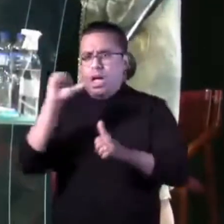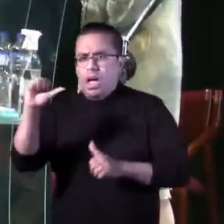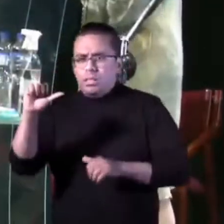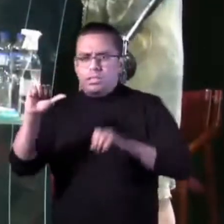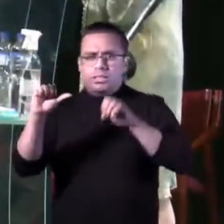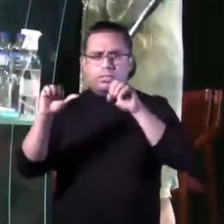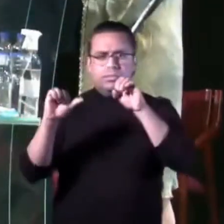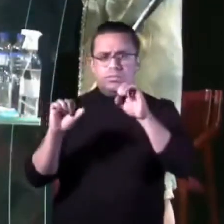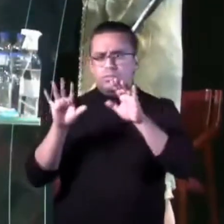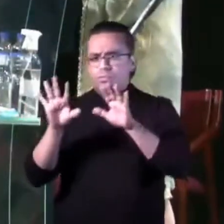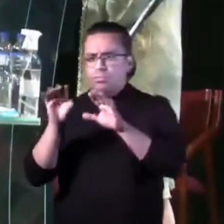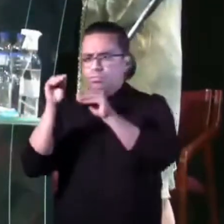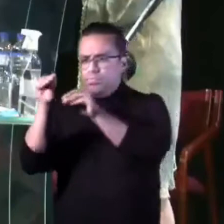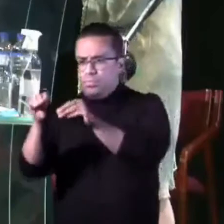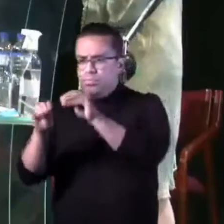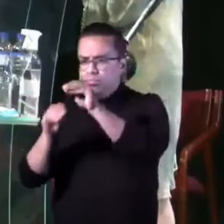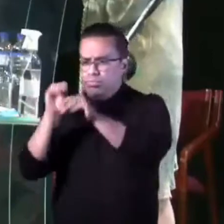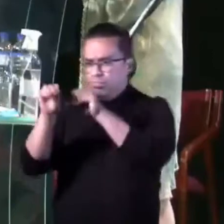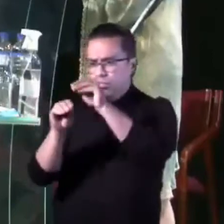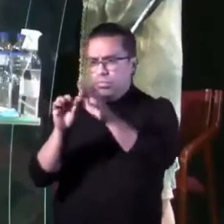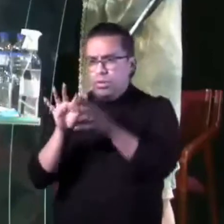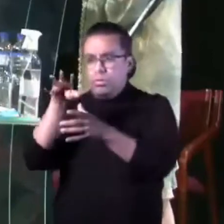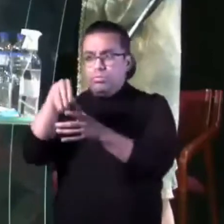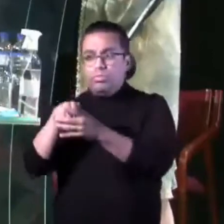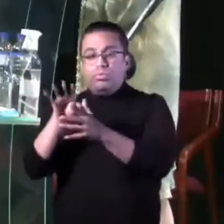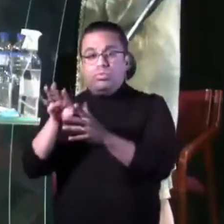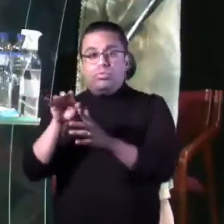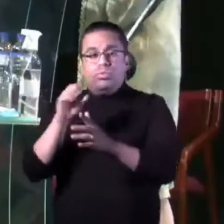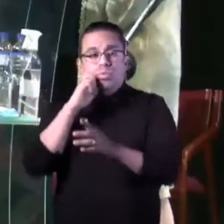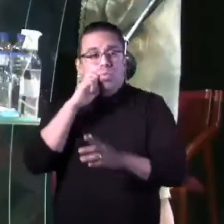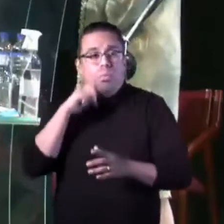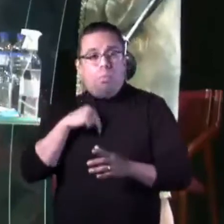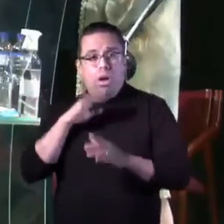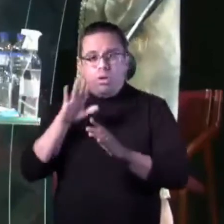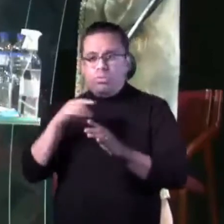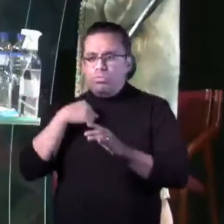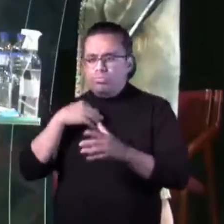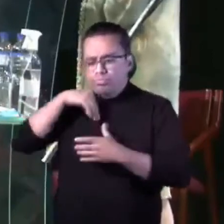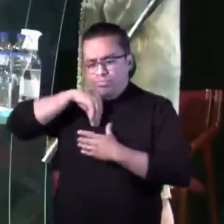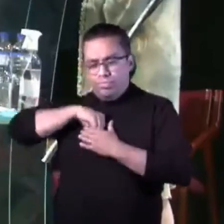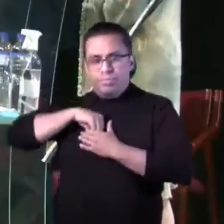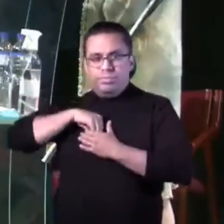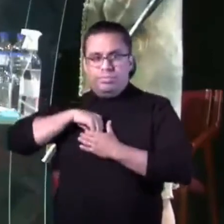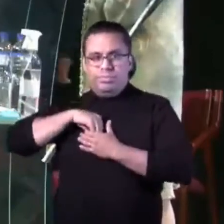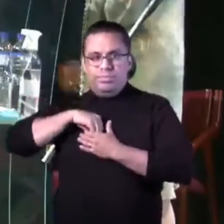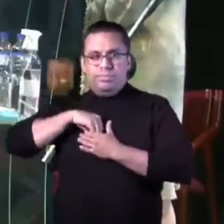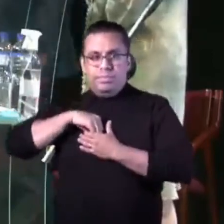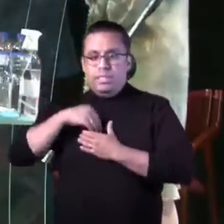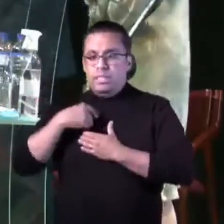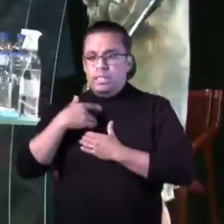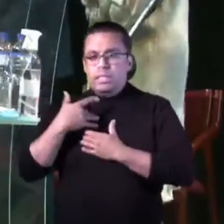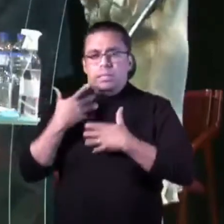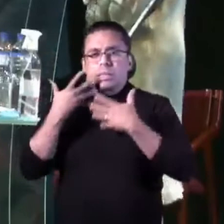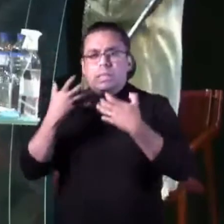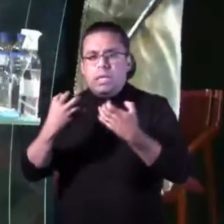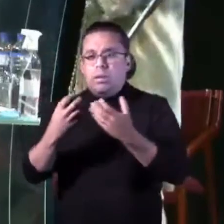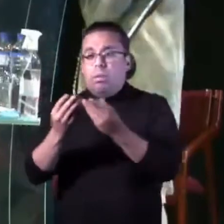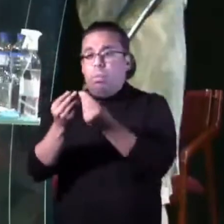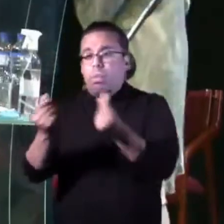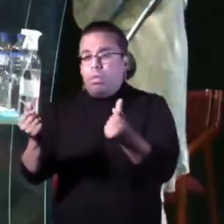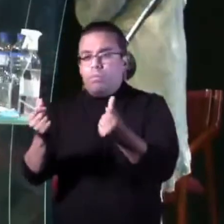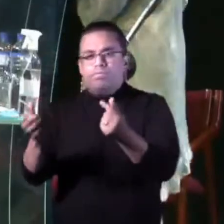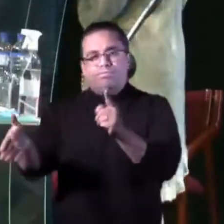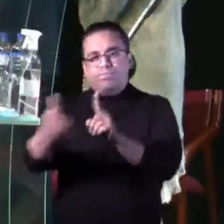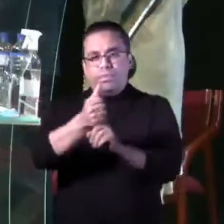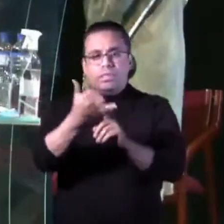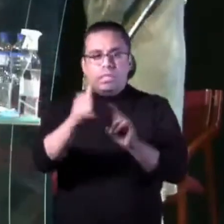hay un ser humano que está siendo anida en ese corazón y está siendo buscado. Muchas gracias, Pacho, y